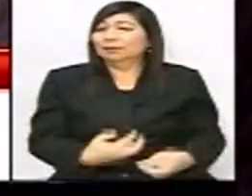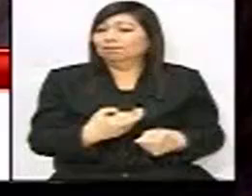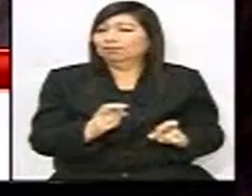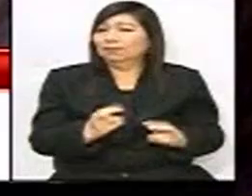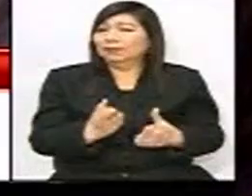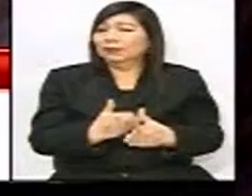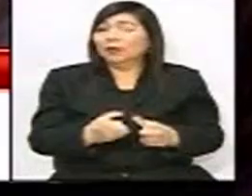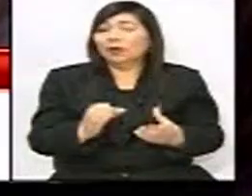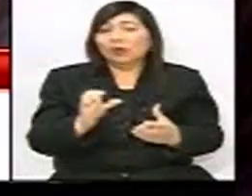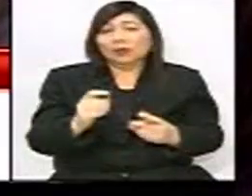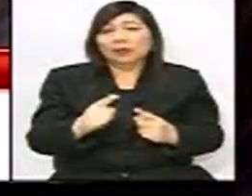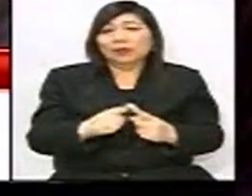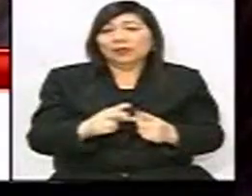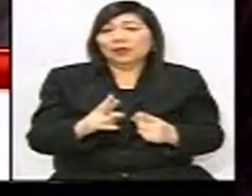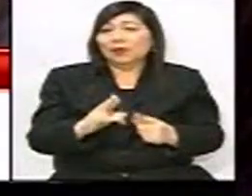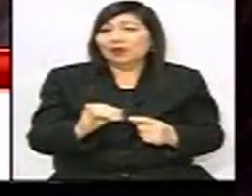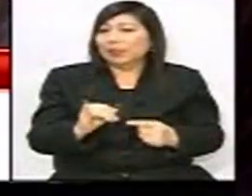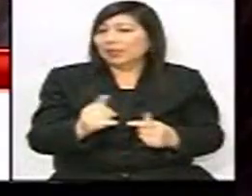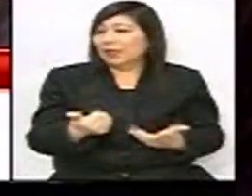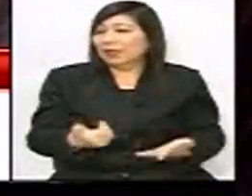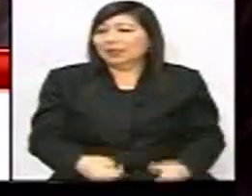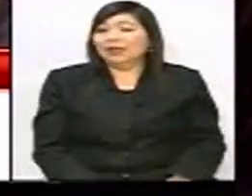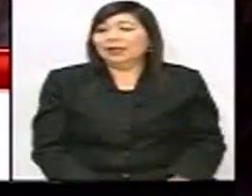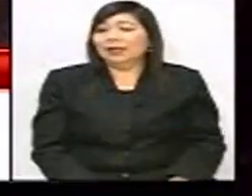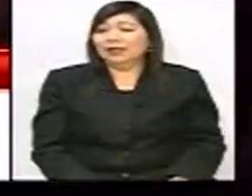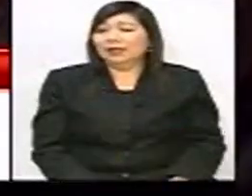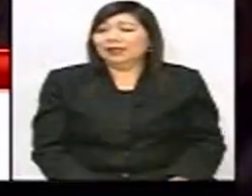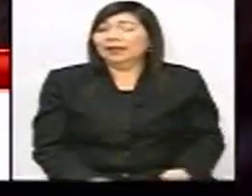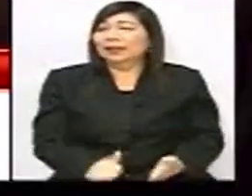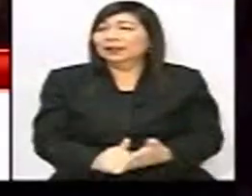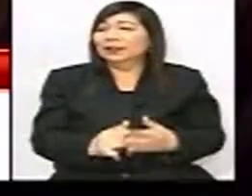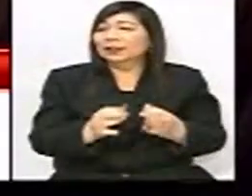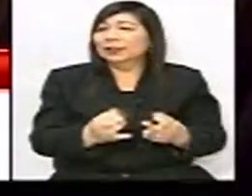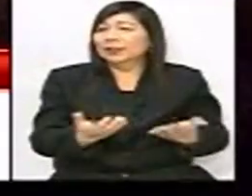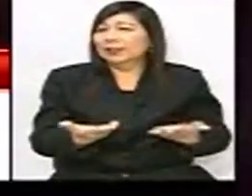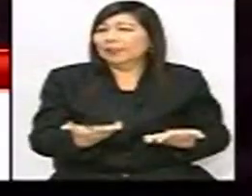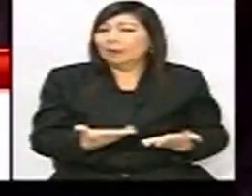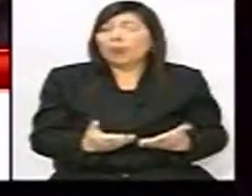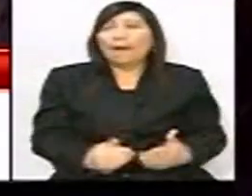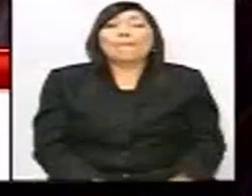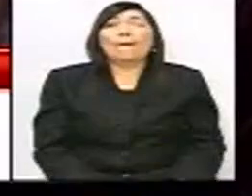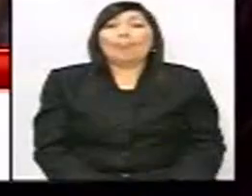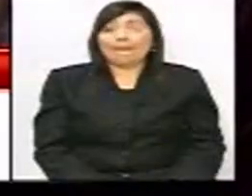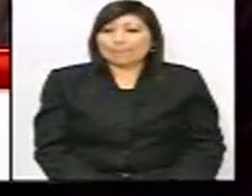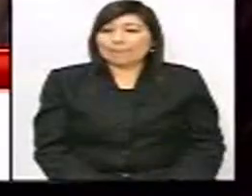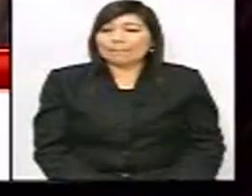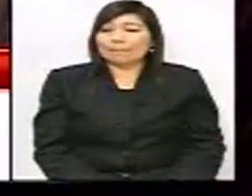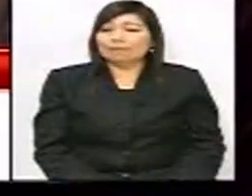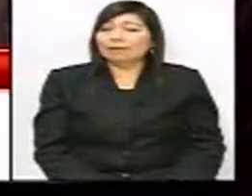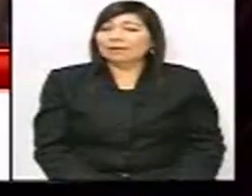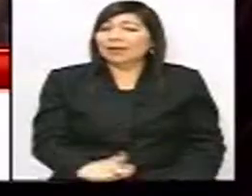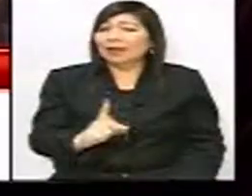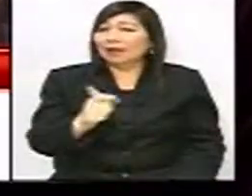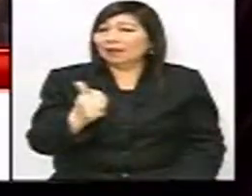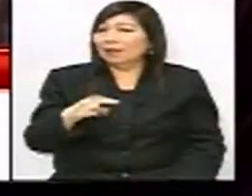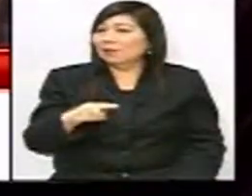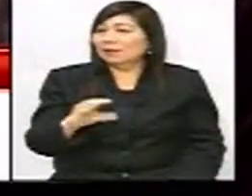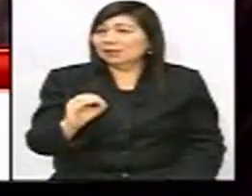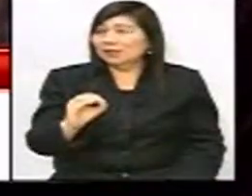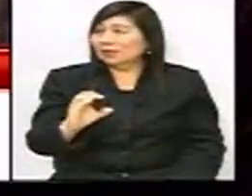pronunciamiento de parte de la Contraloría y la Contraloría dice que efectivamente el ANSAM no está